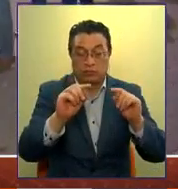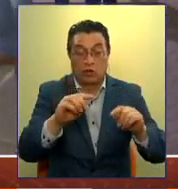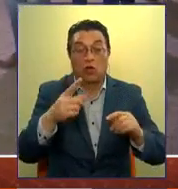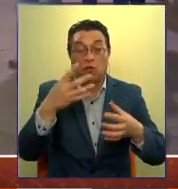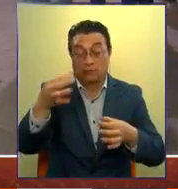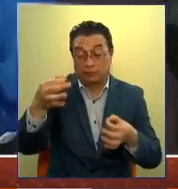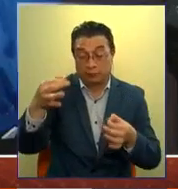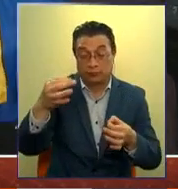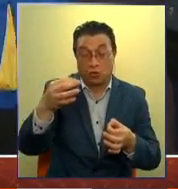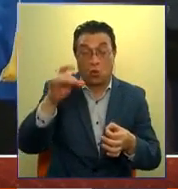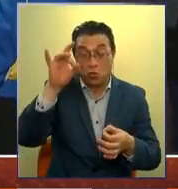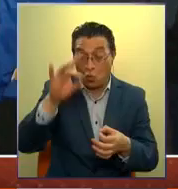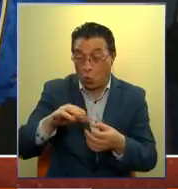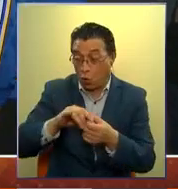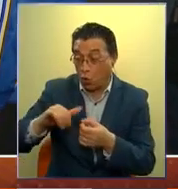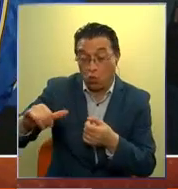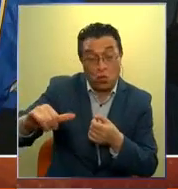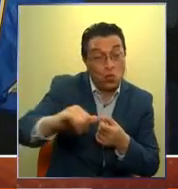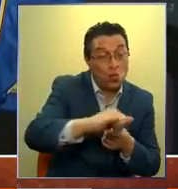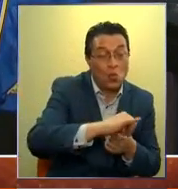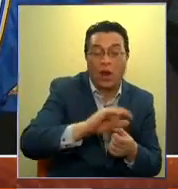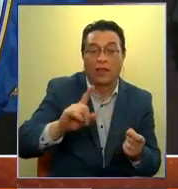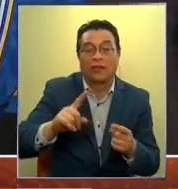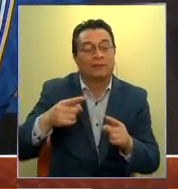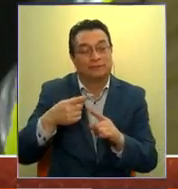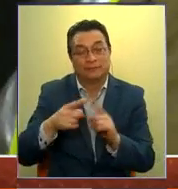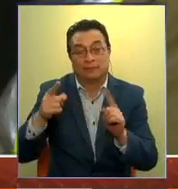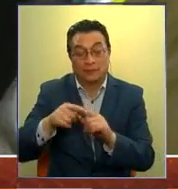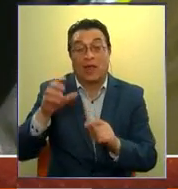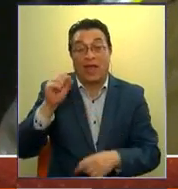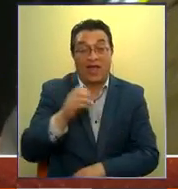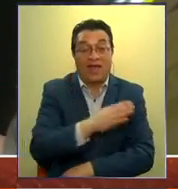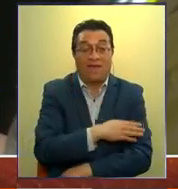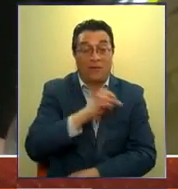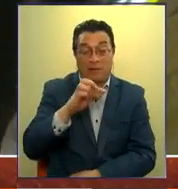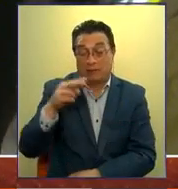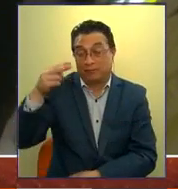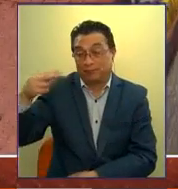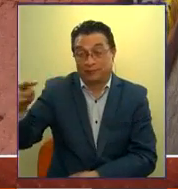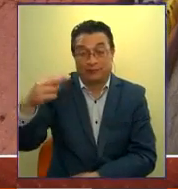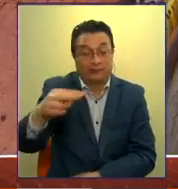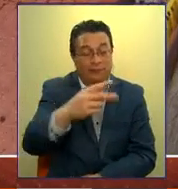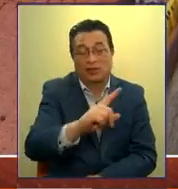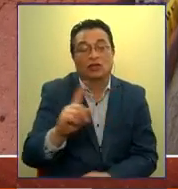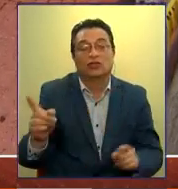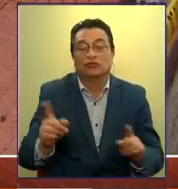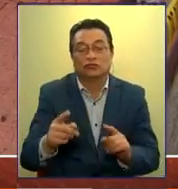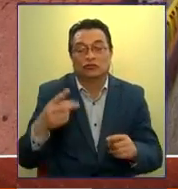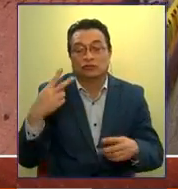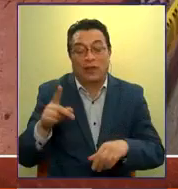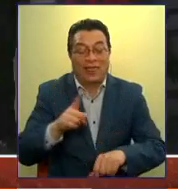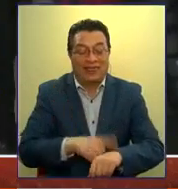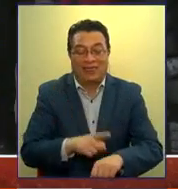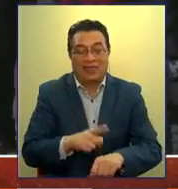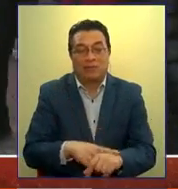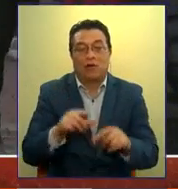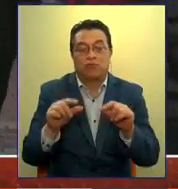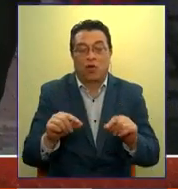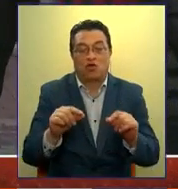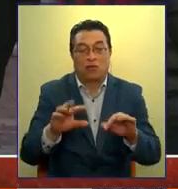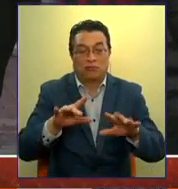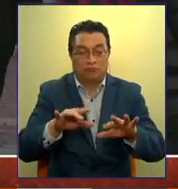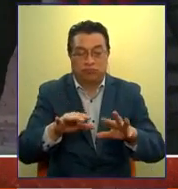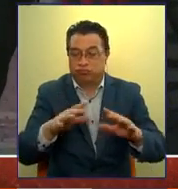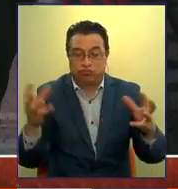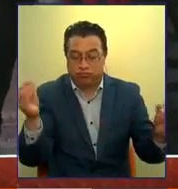fue una alternativa. Las mismas administradoras nos pidieron que no lo hiciéramos debido al poco tiempo que tenían para programar,